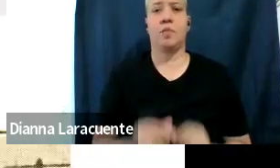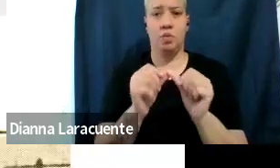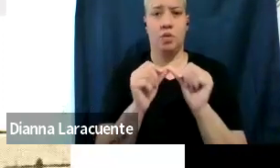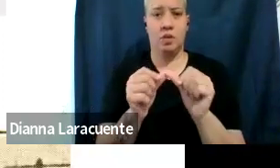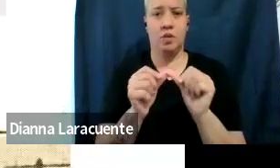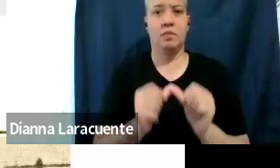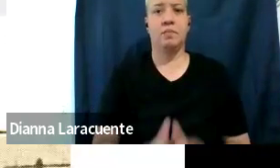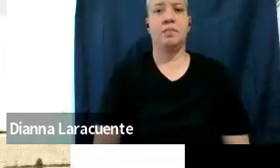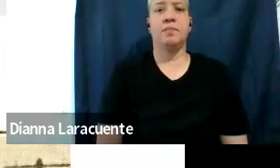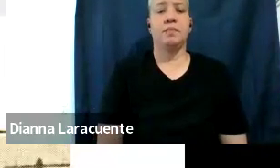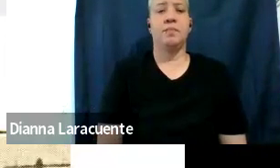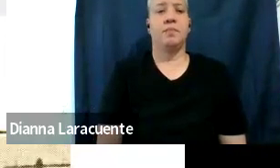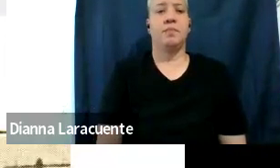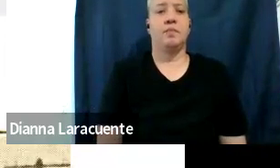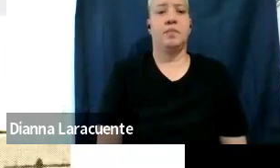Síguelas.